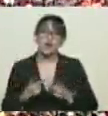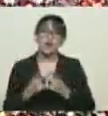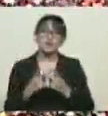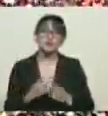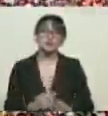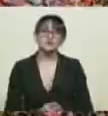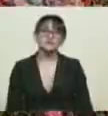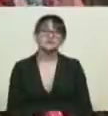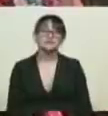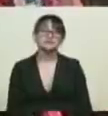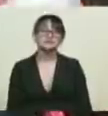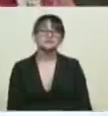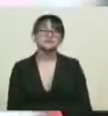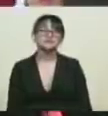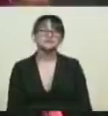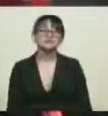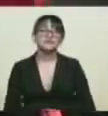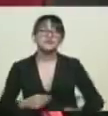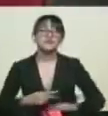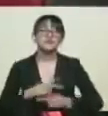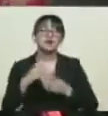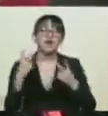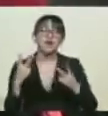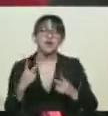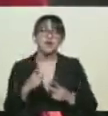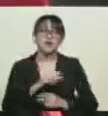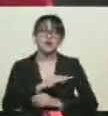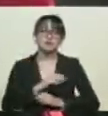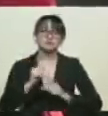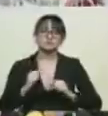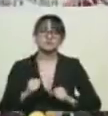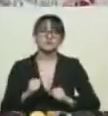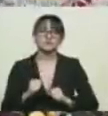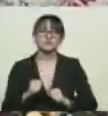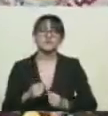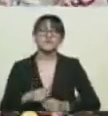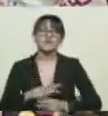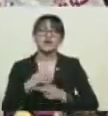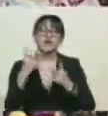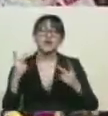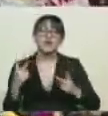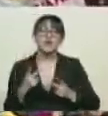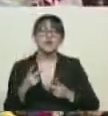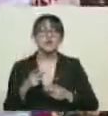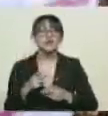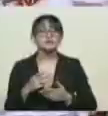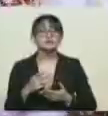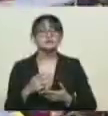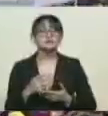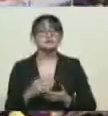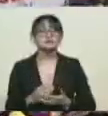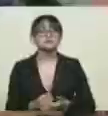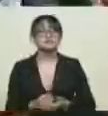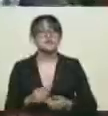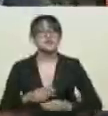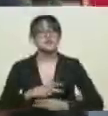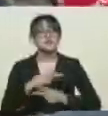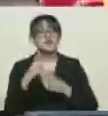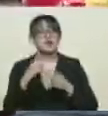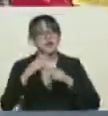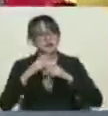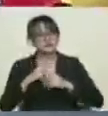falconianos, en los valores de la valentía, en los valores de la honestidad, en los valores